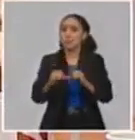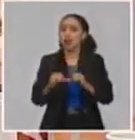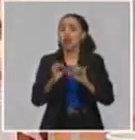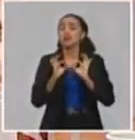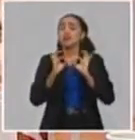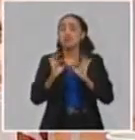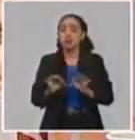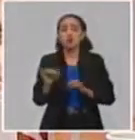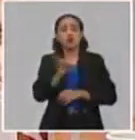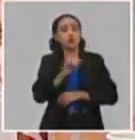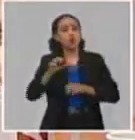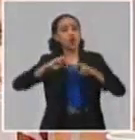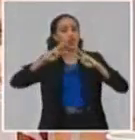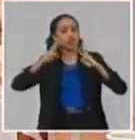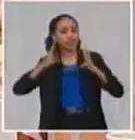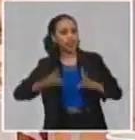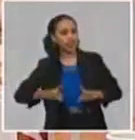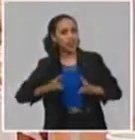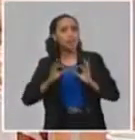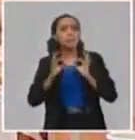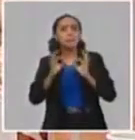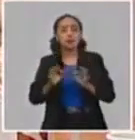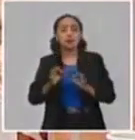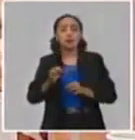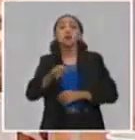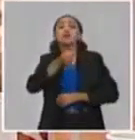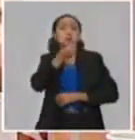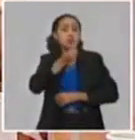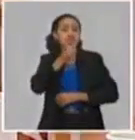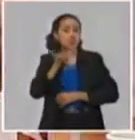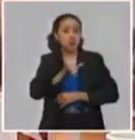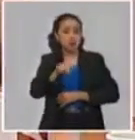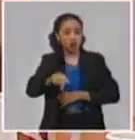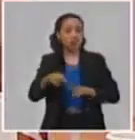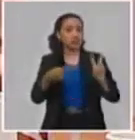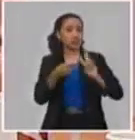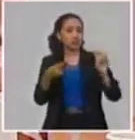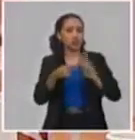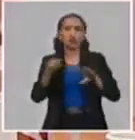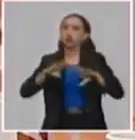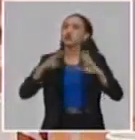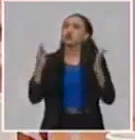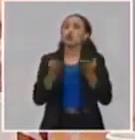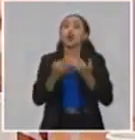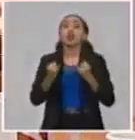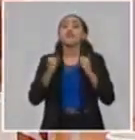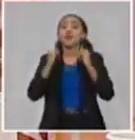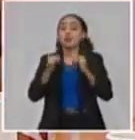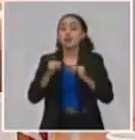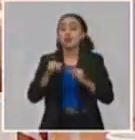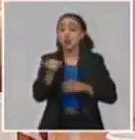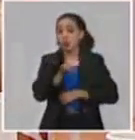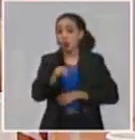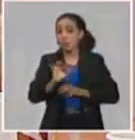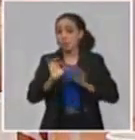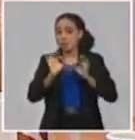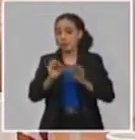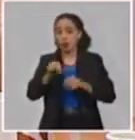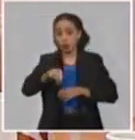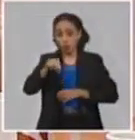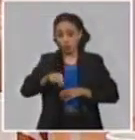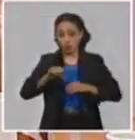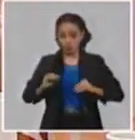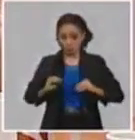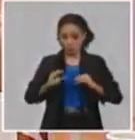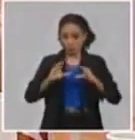también por las redes sociales y por la propia prensa toda la información que tenga que ver con esto. Hoy por la mañana